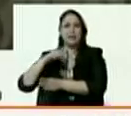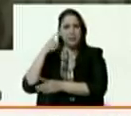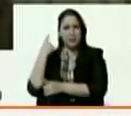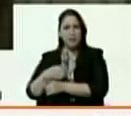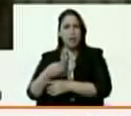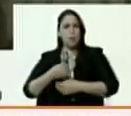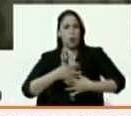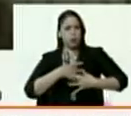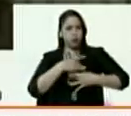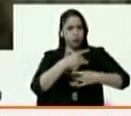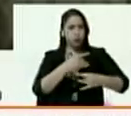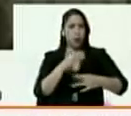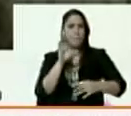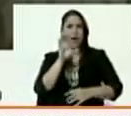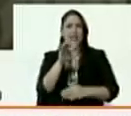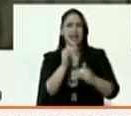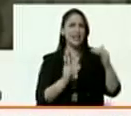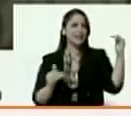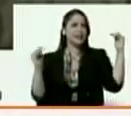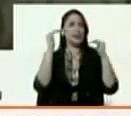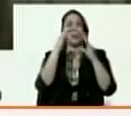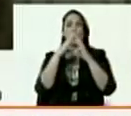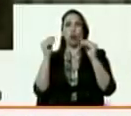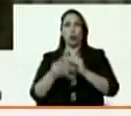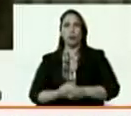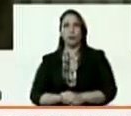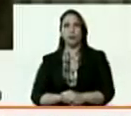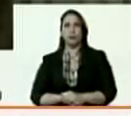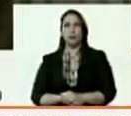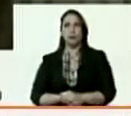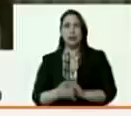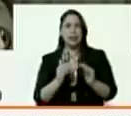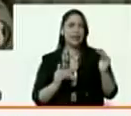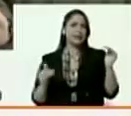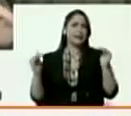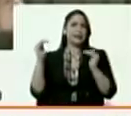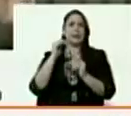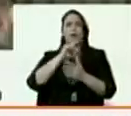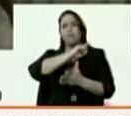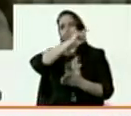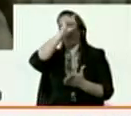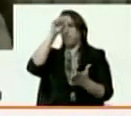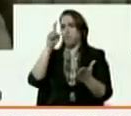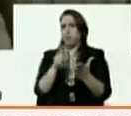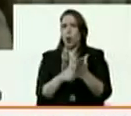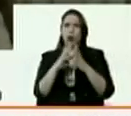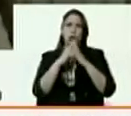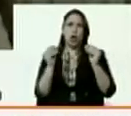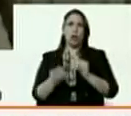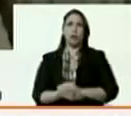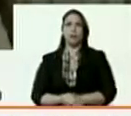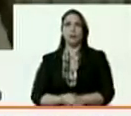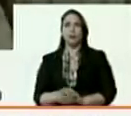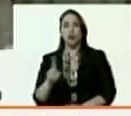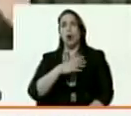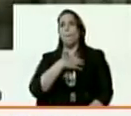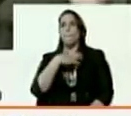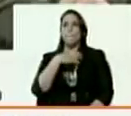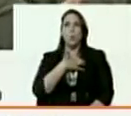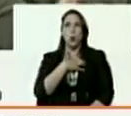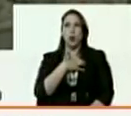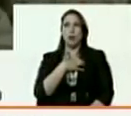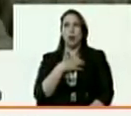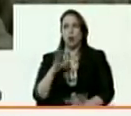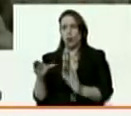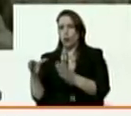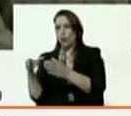del país por encima de todo, por encima de absolutamente todo. No puede haber un